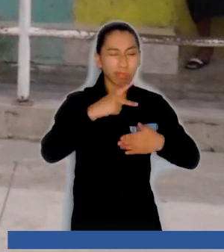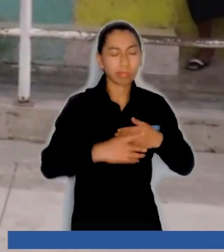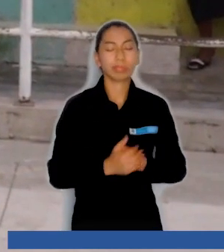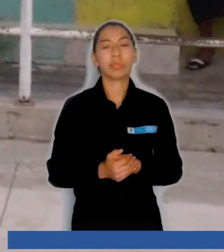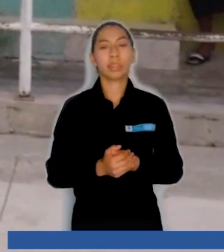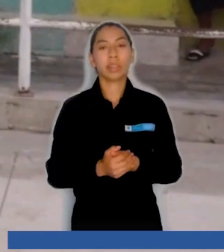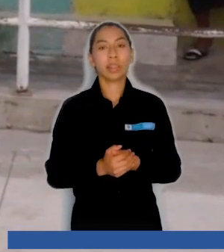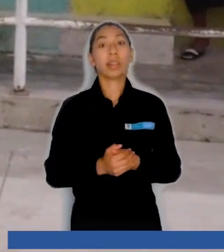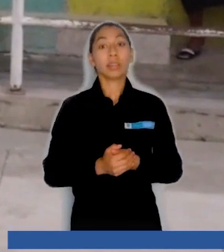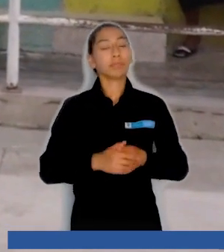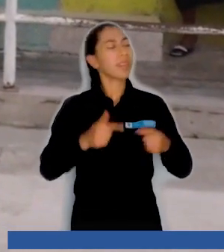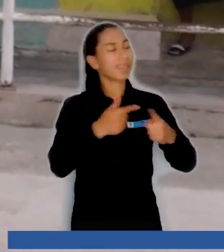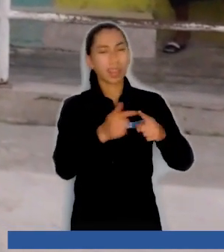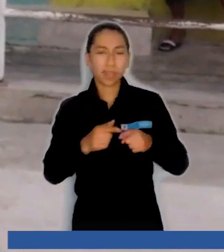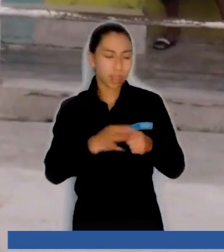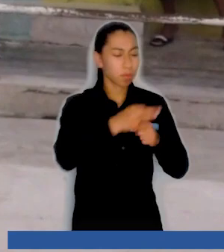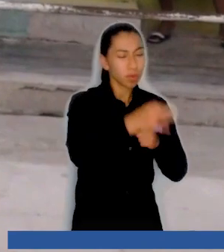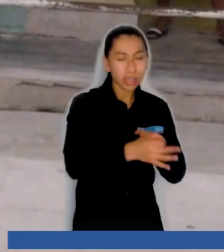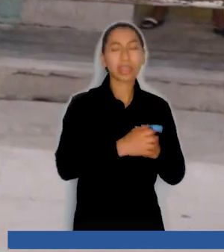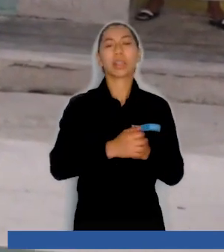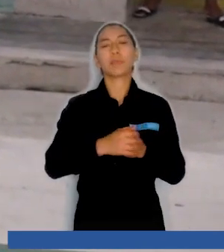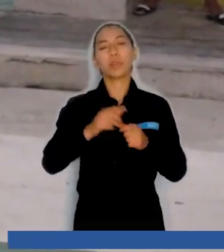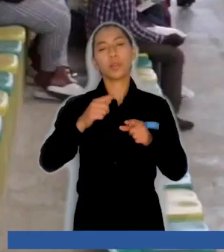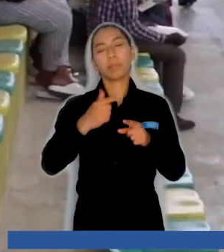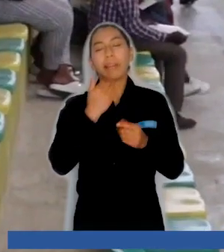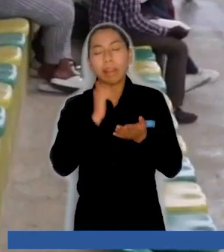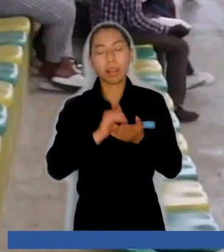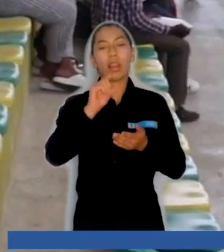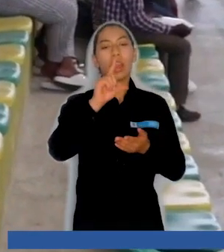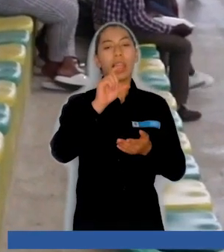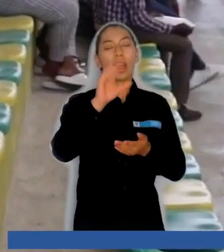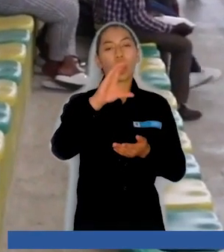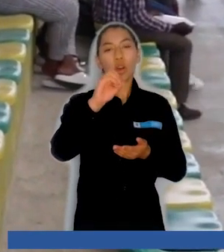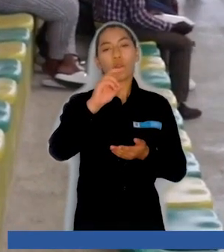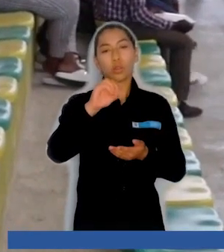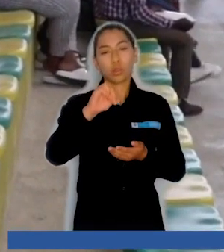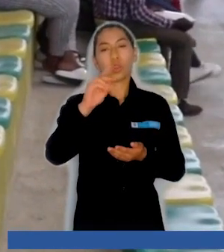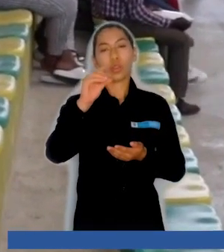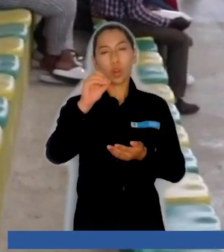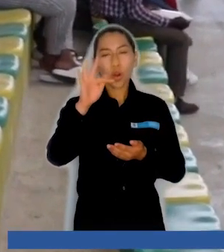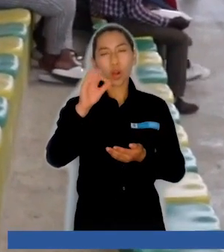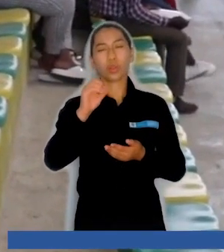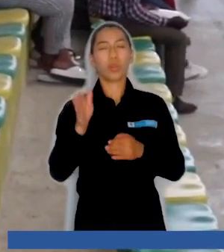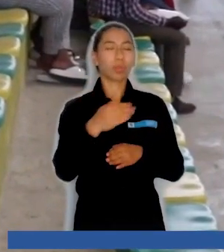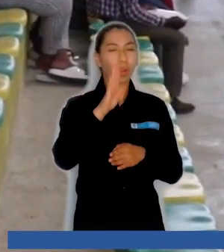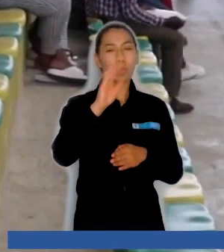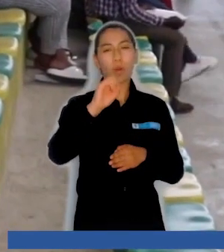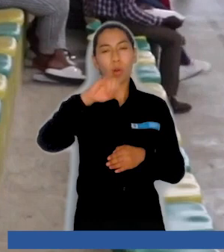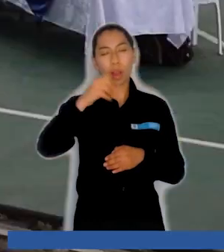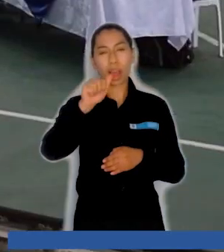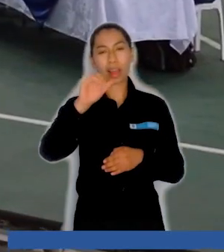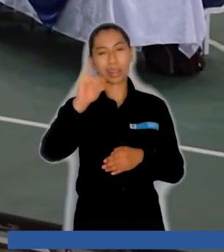Víctimas del conflicto armado de los municipios del litoral del San Juan, Novitas, Ipí, Condoto, Medio San Juan, Medio Atrato, Ojalá e Ixmina